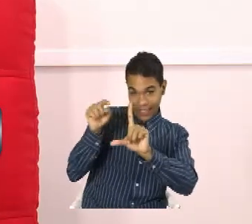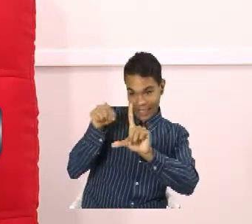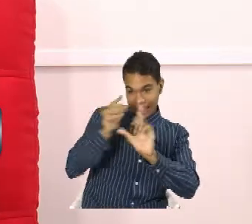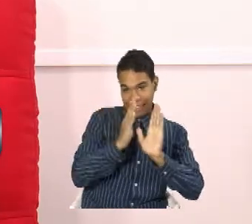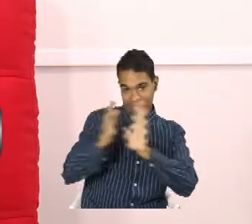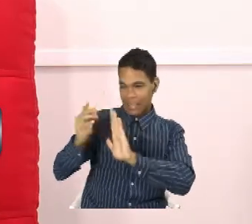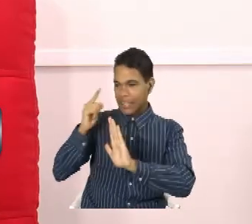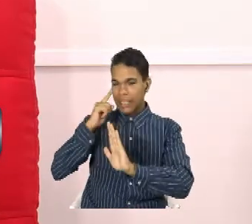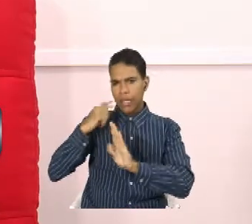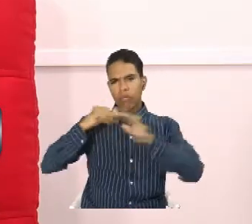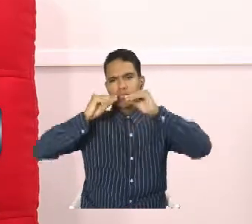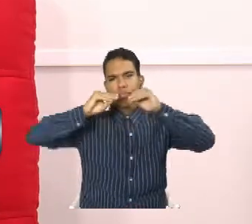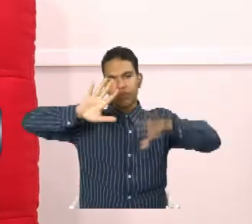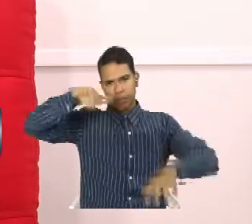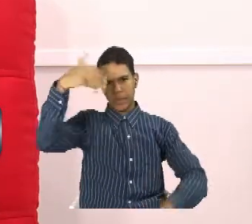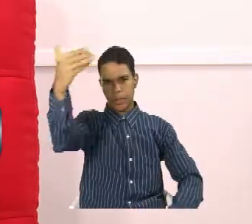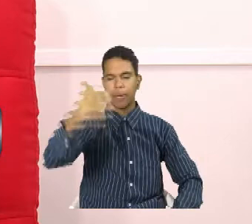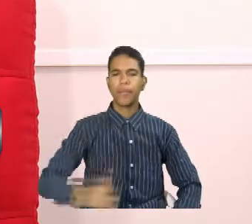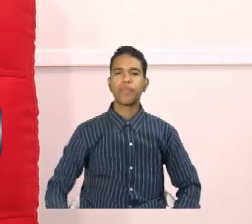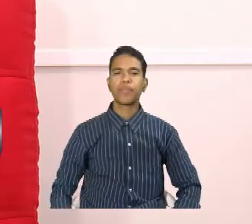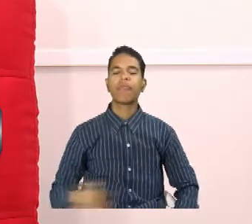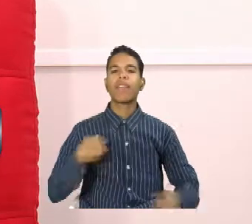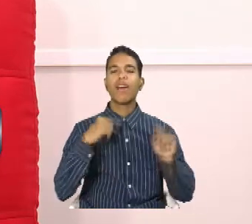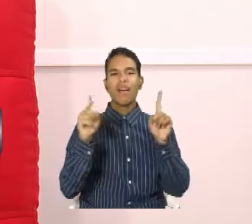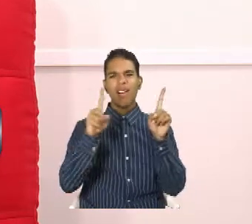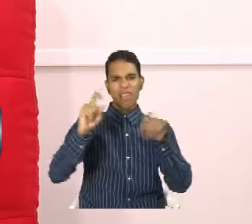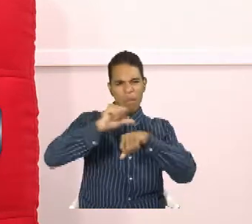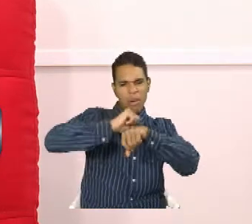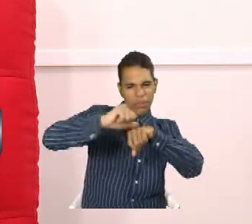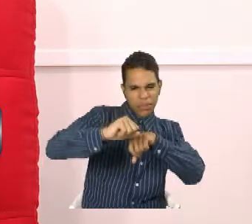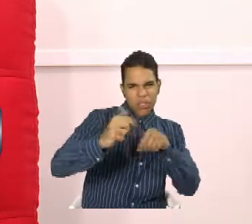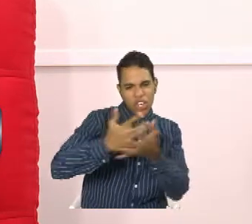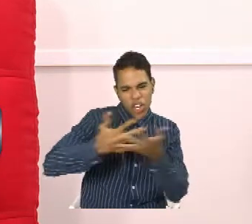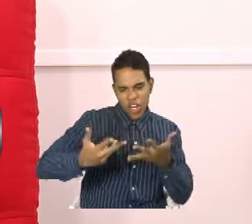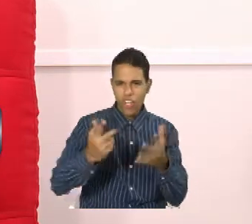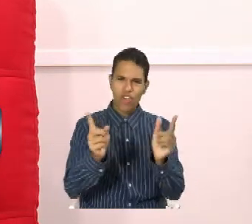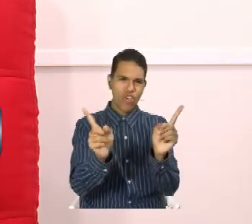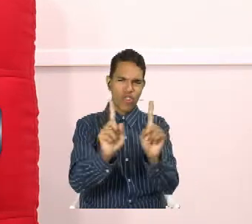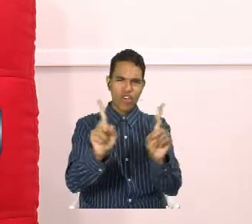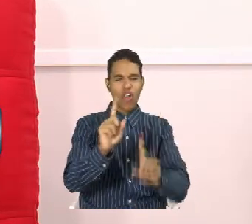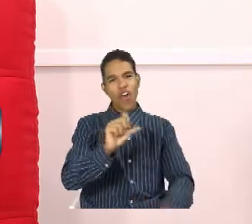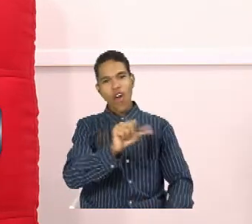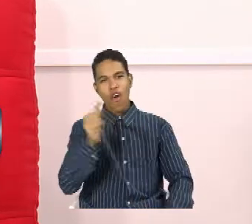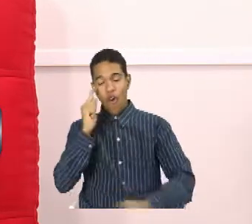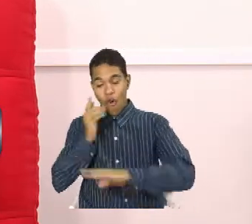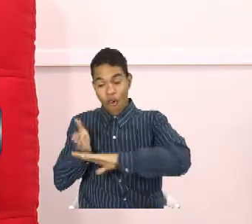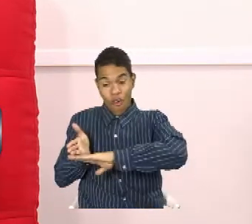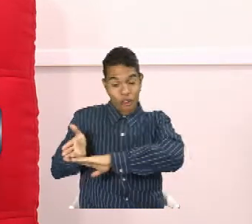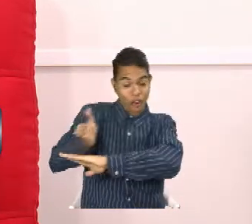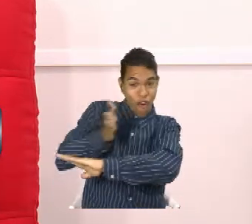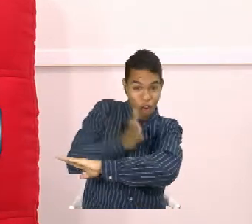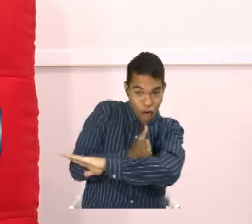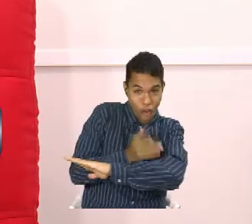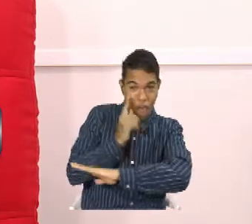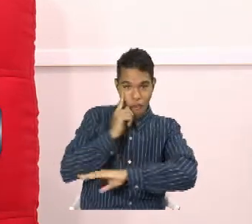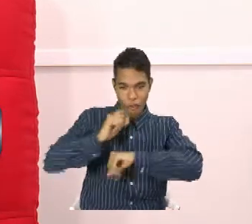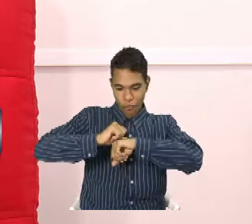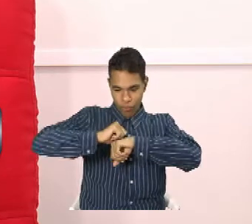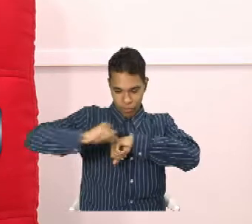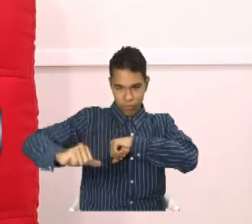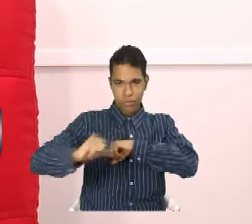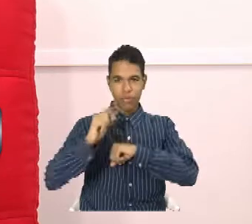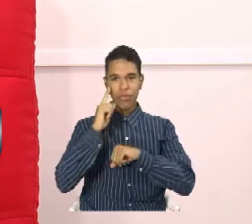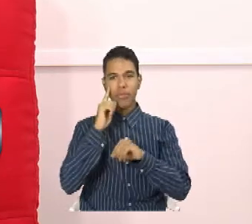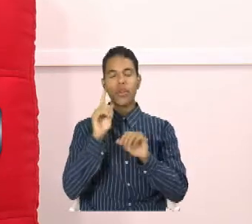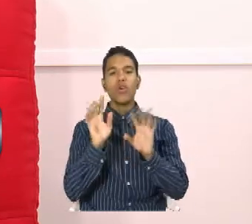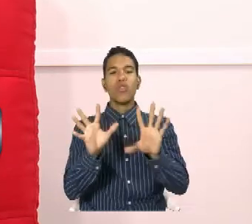No hemos hablado en el programa sobre cirugías, pero vamos a hablar sobre el tema de posquirúrgicos, el tema del posoperatorio, mejor dicho, y el